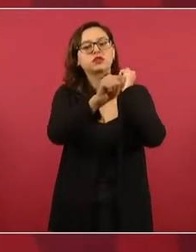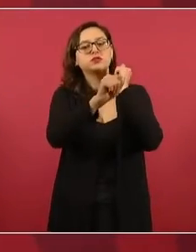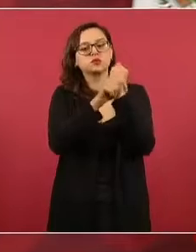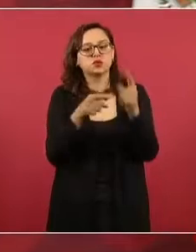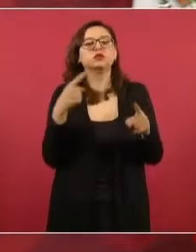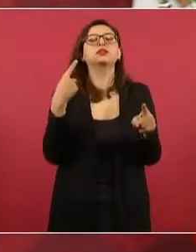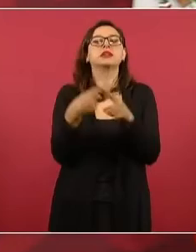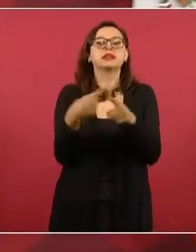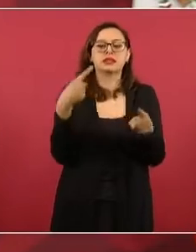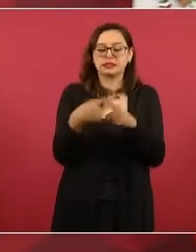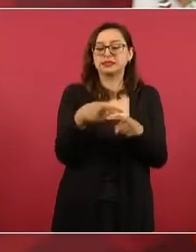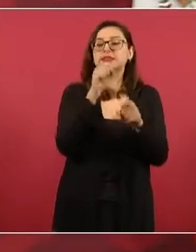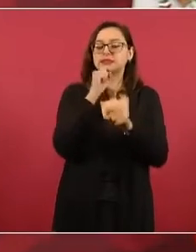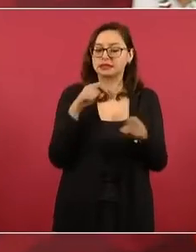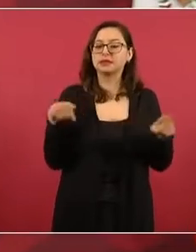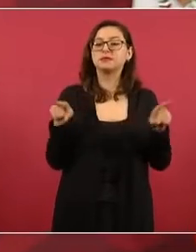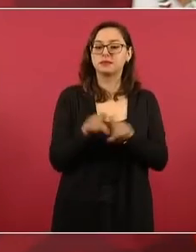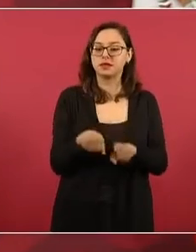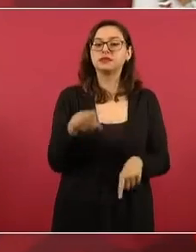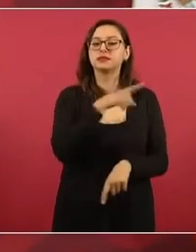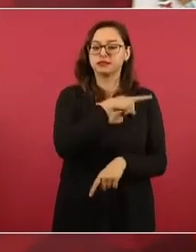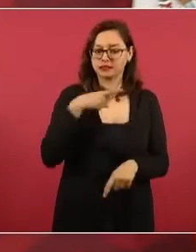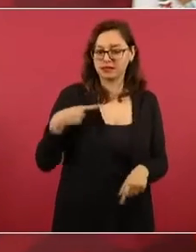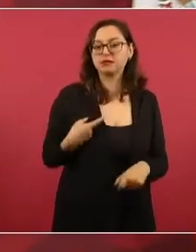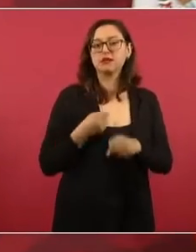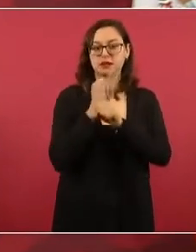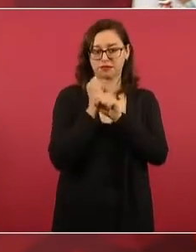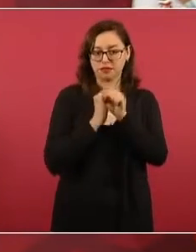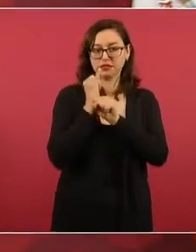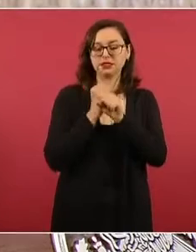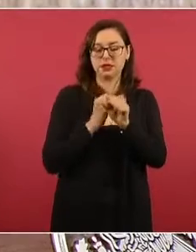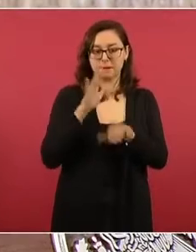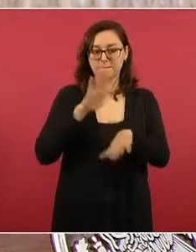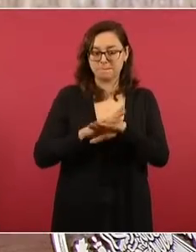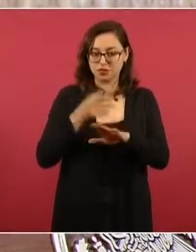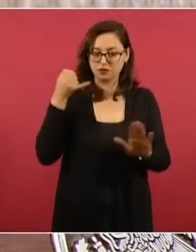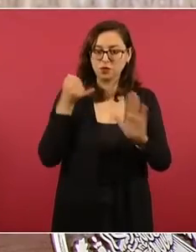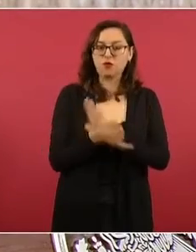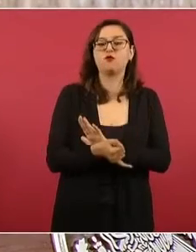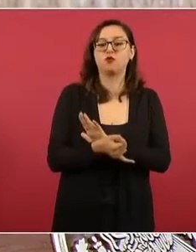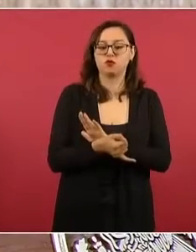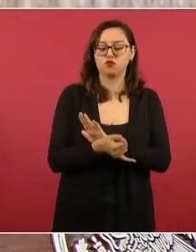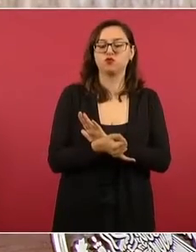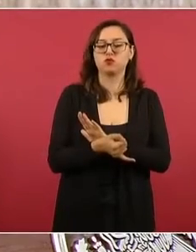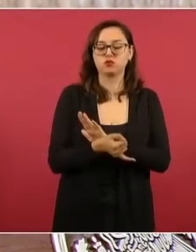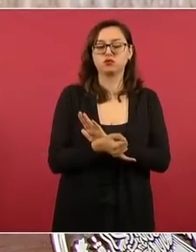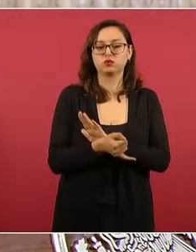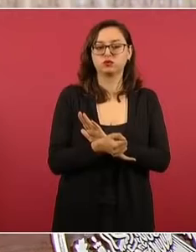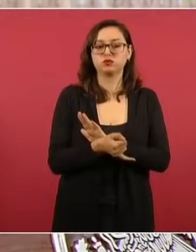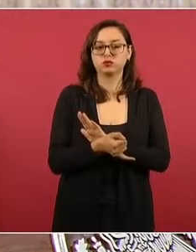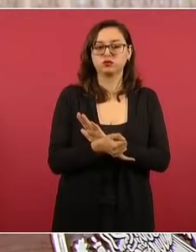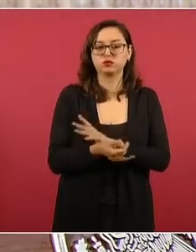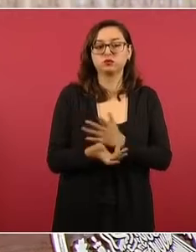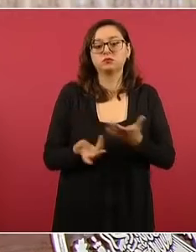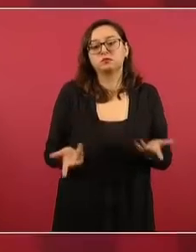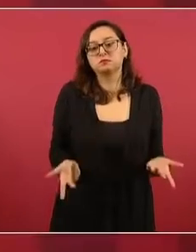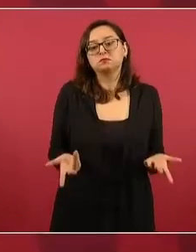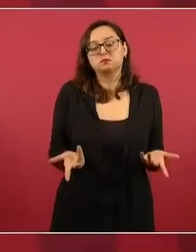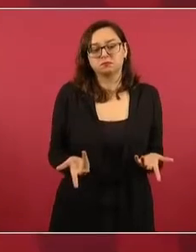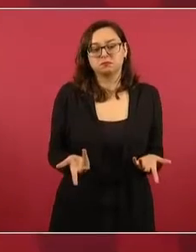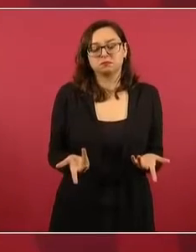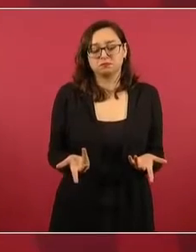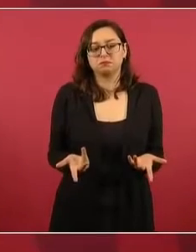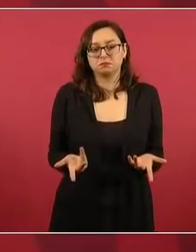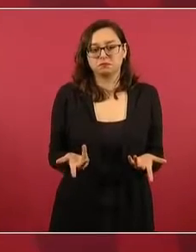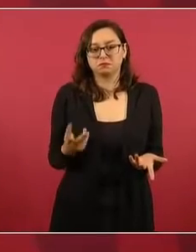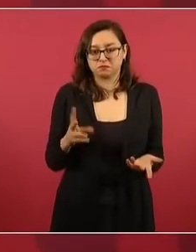¿Sí? Y vamos a investigar el fondo de esto y desde luego